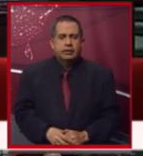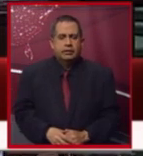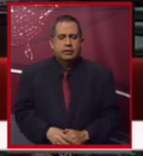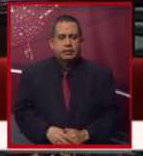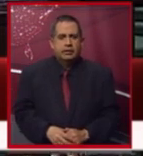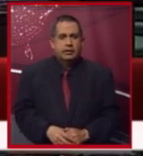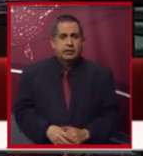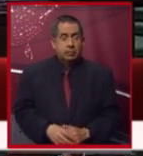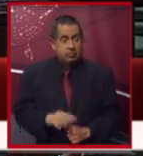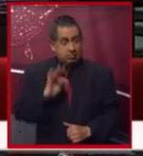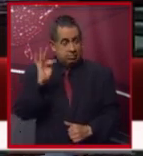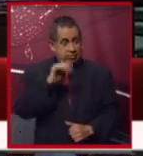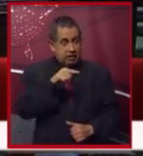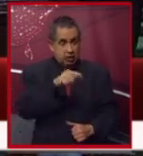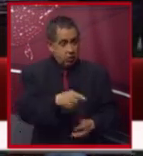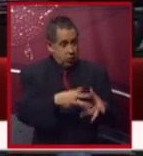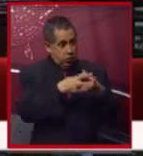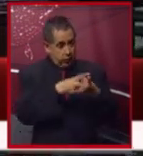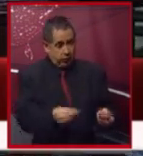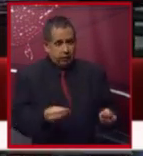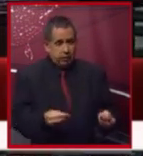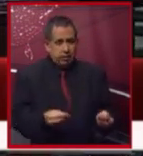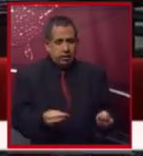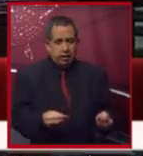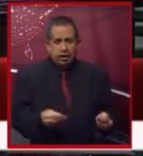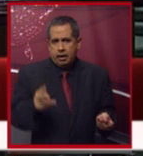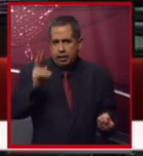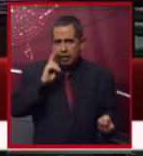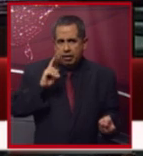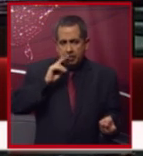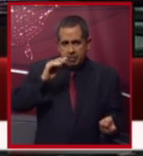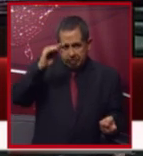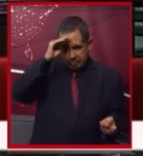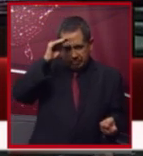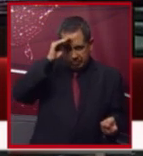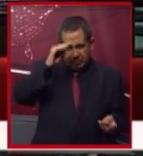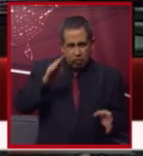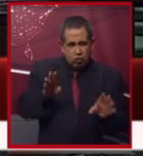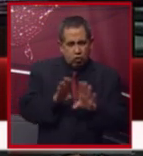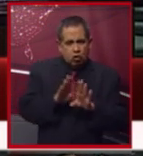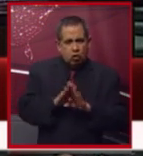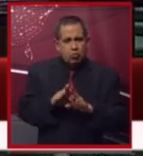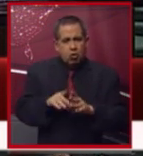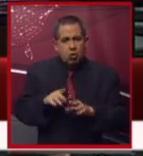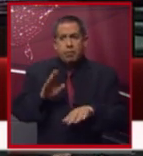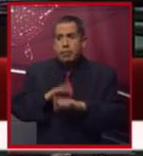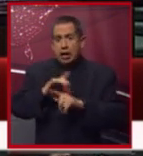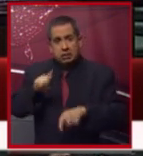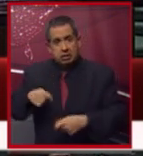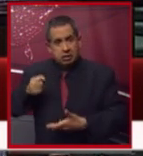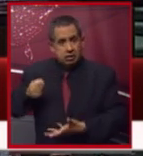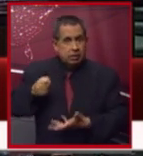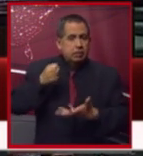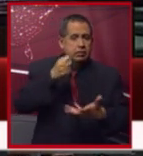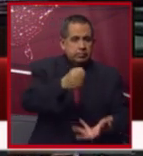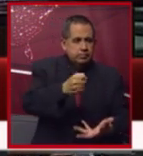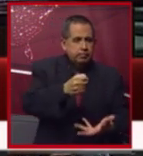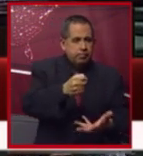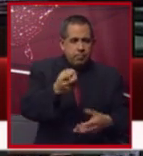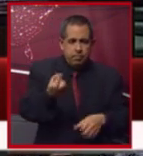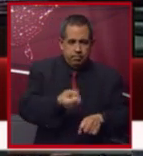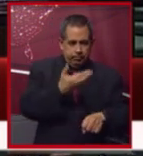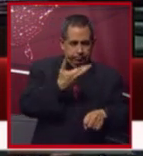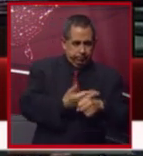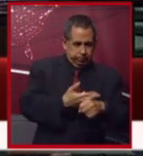Si esta fórmula funciona, podremos pensar que dar más presupuesto, generar una secretaría